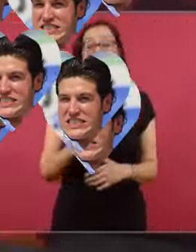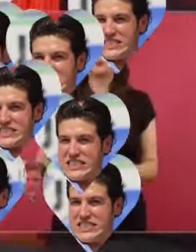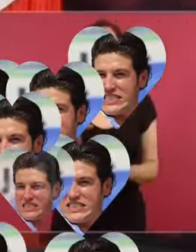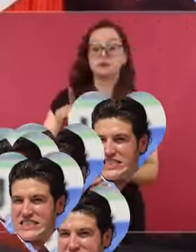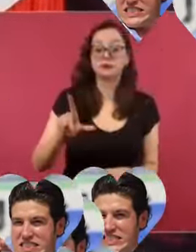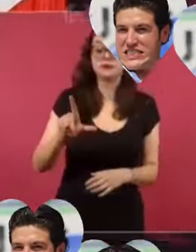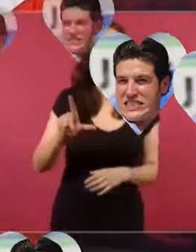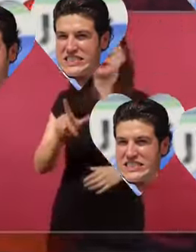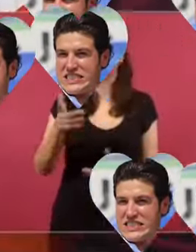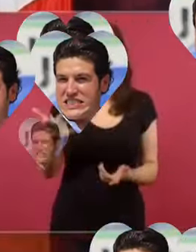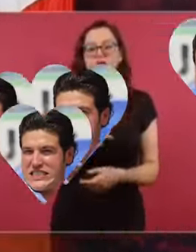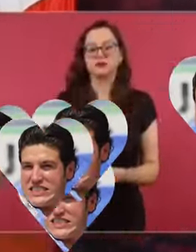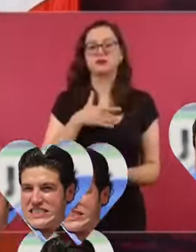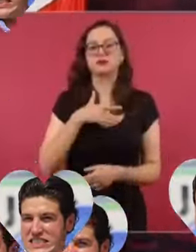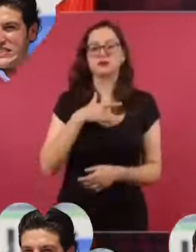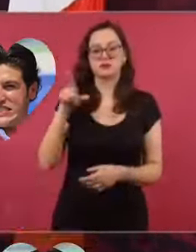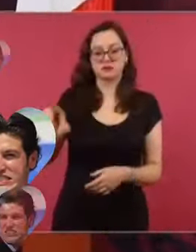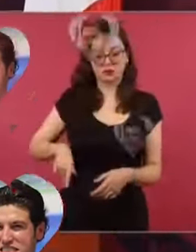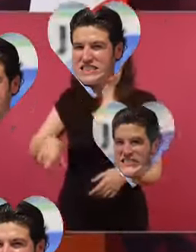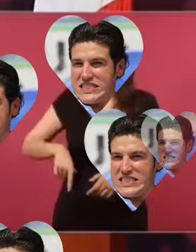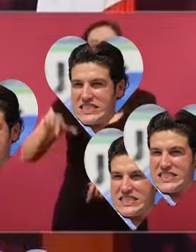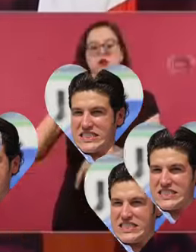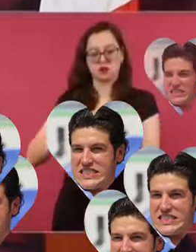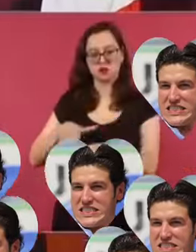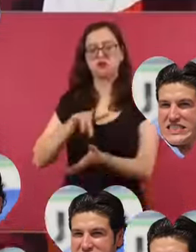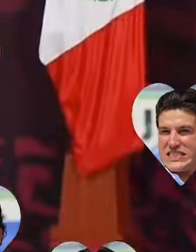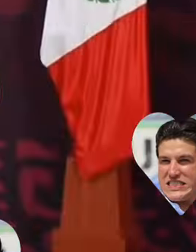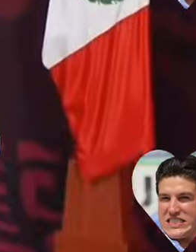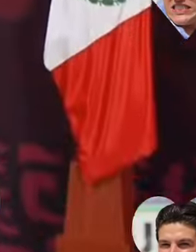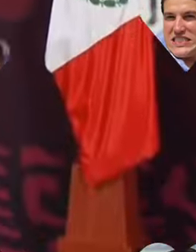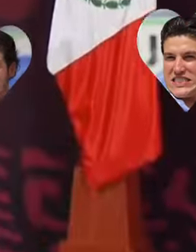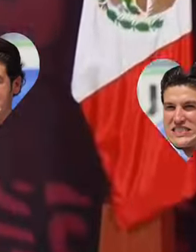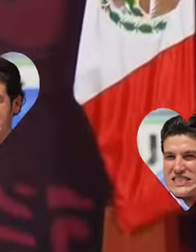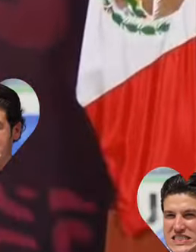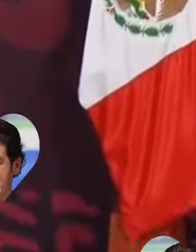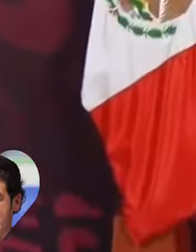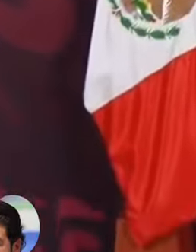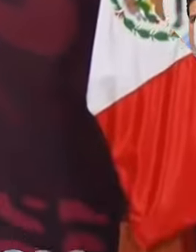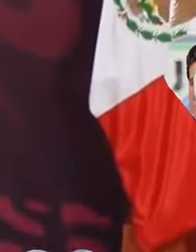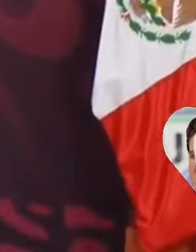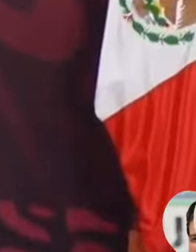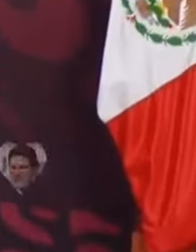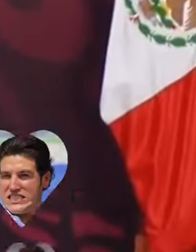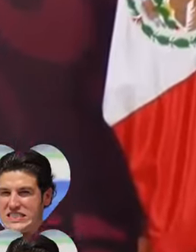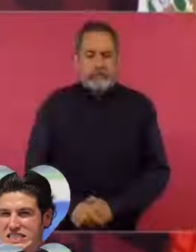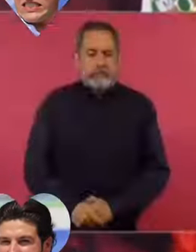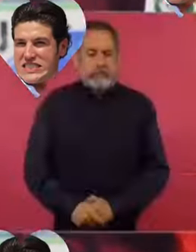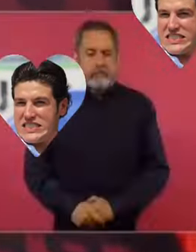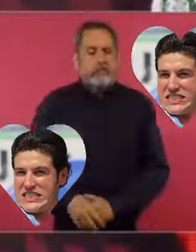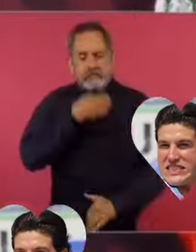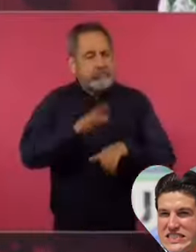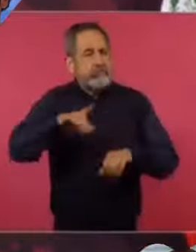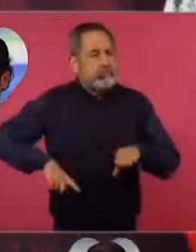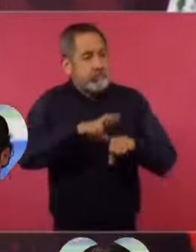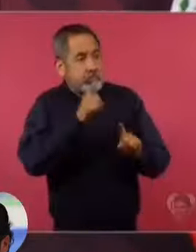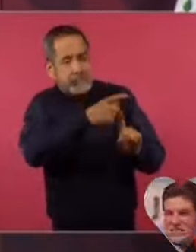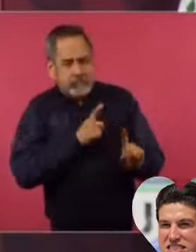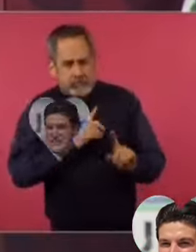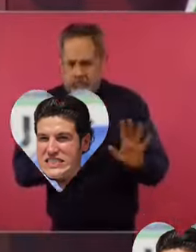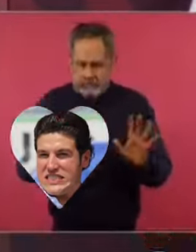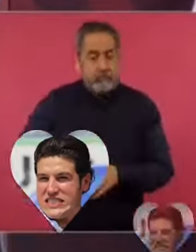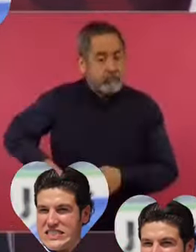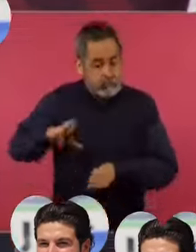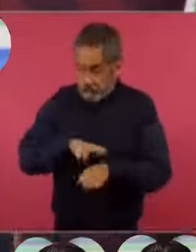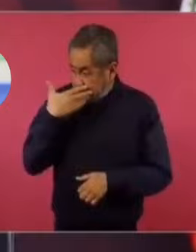expresar nuestro apoyo al gobernador Samuel García y decirle que no está solo, porque está